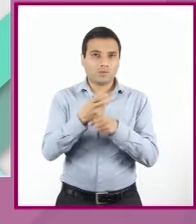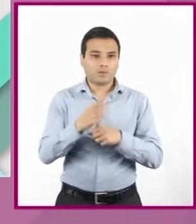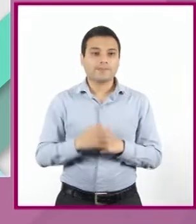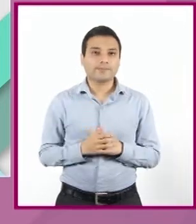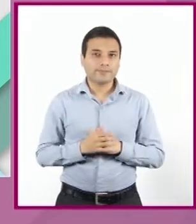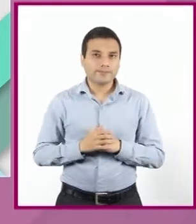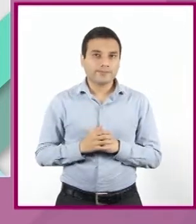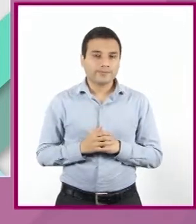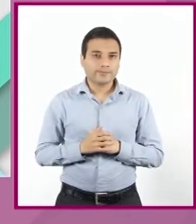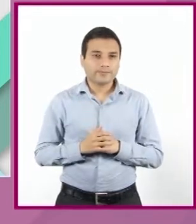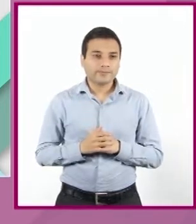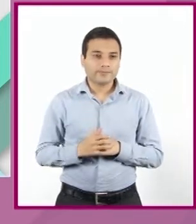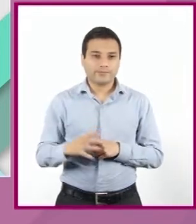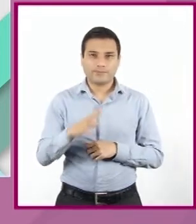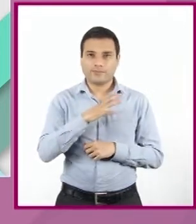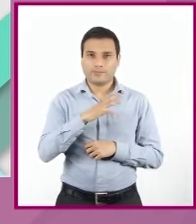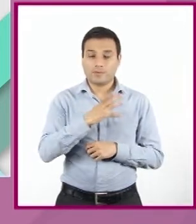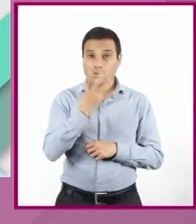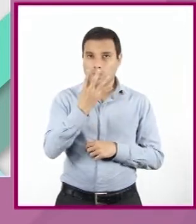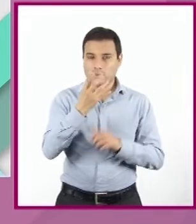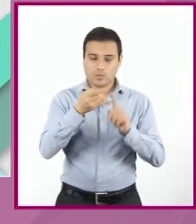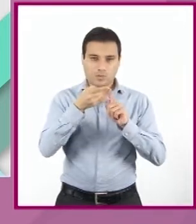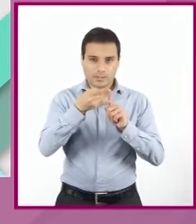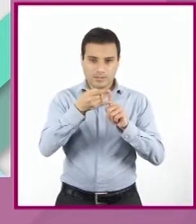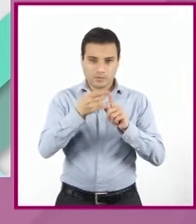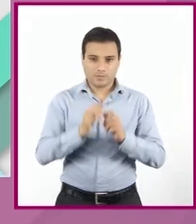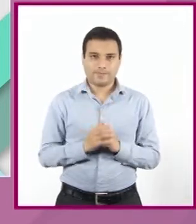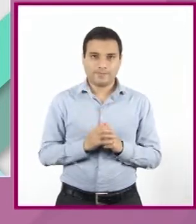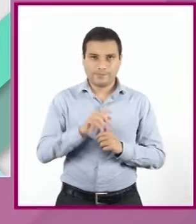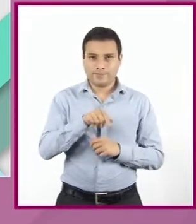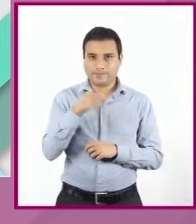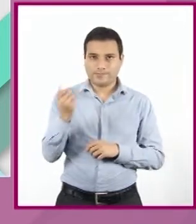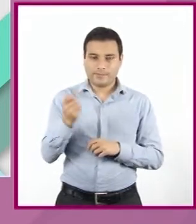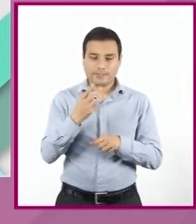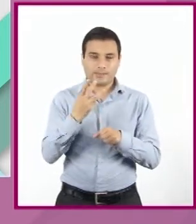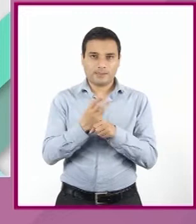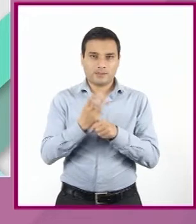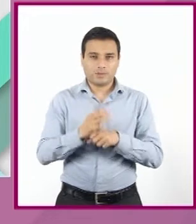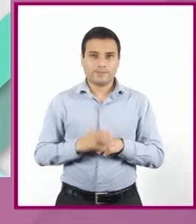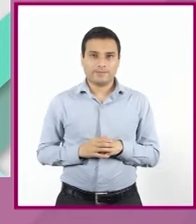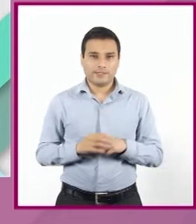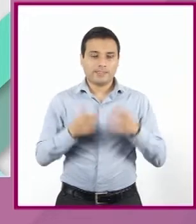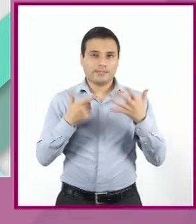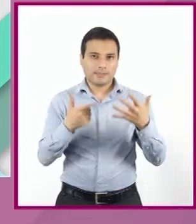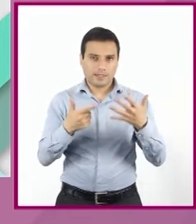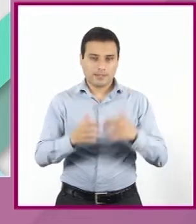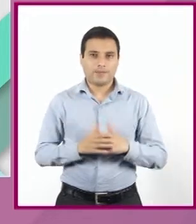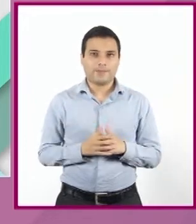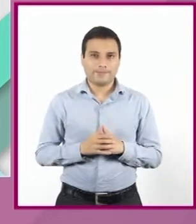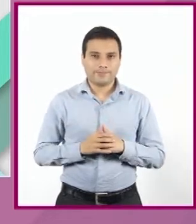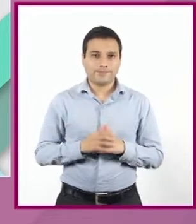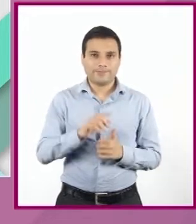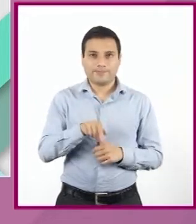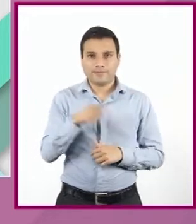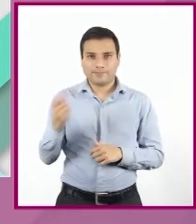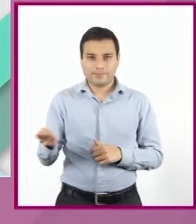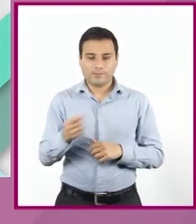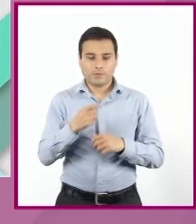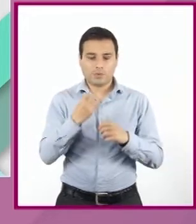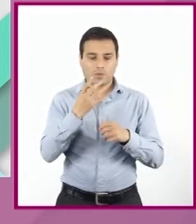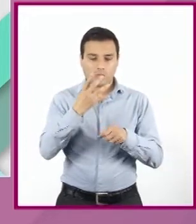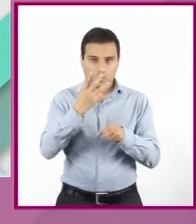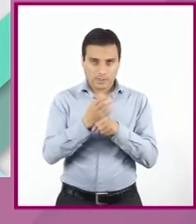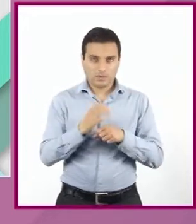la figura está formada por 4 cuadrados. El tercer término por 7 cuadrados y el cuarto